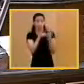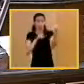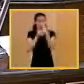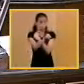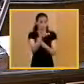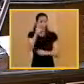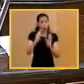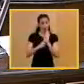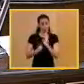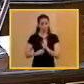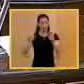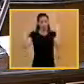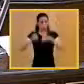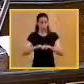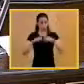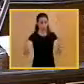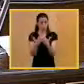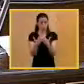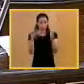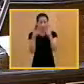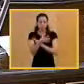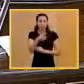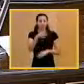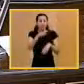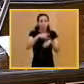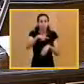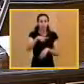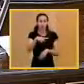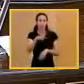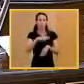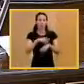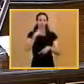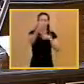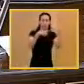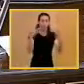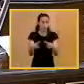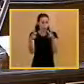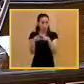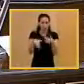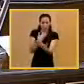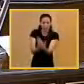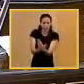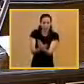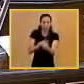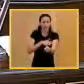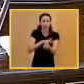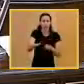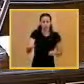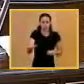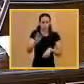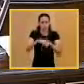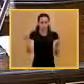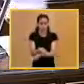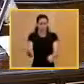Parlamento, sino su visceralidad para deslegitimarlas socialmente hasta el límite de instigar a la insumisión. Sus